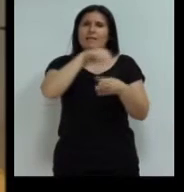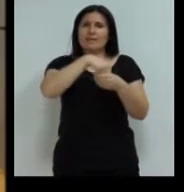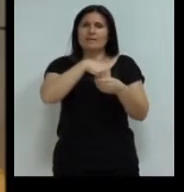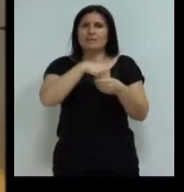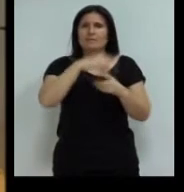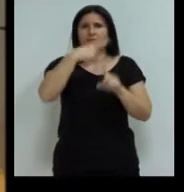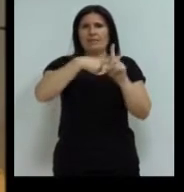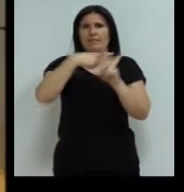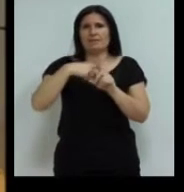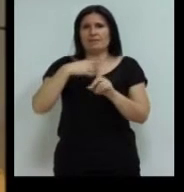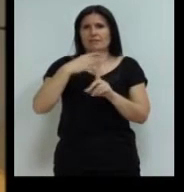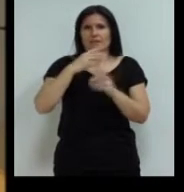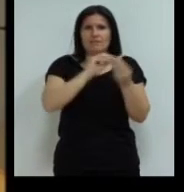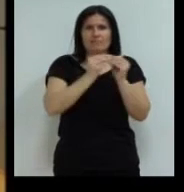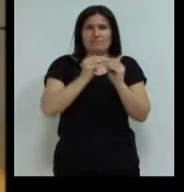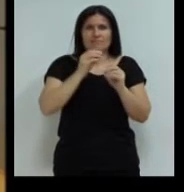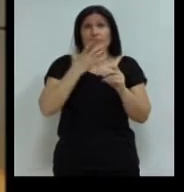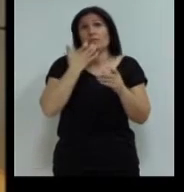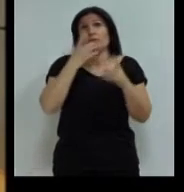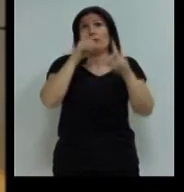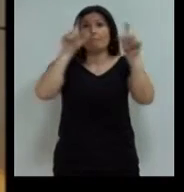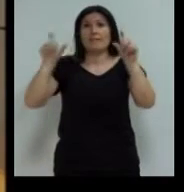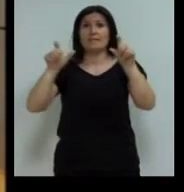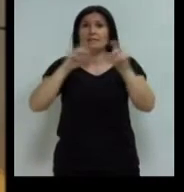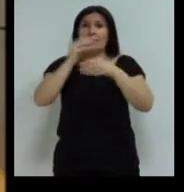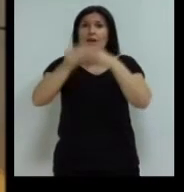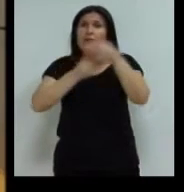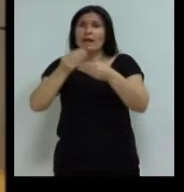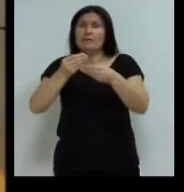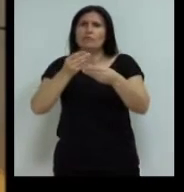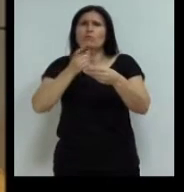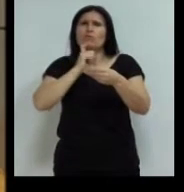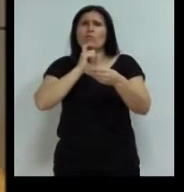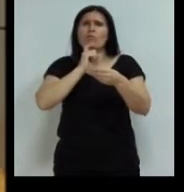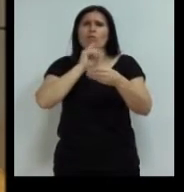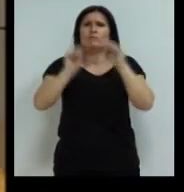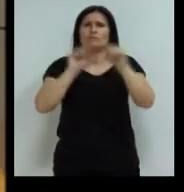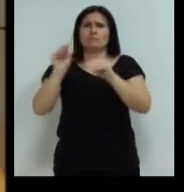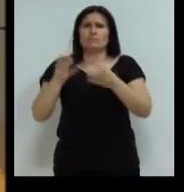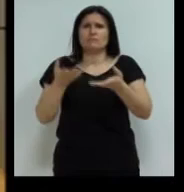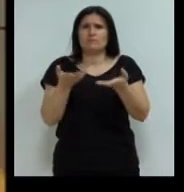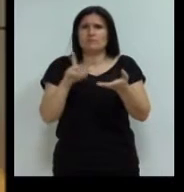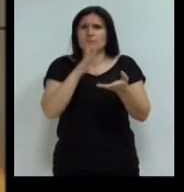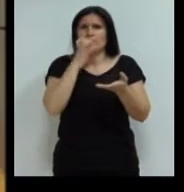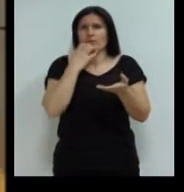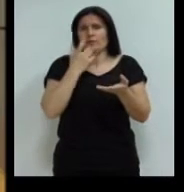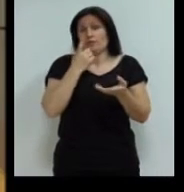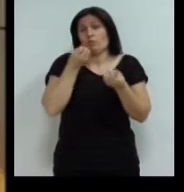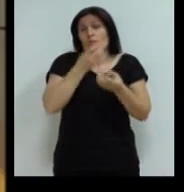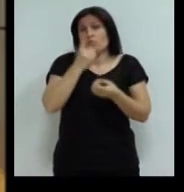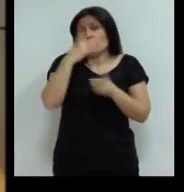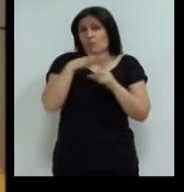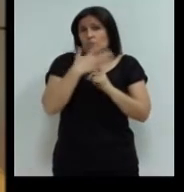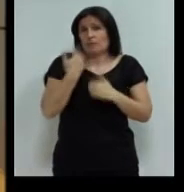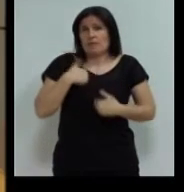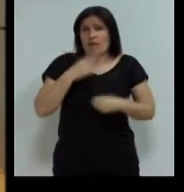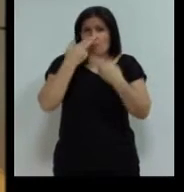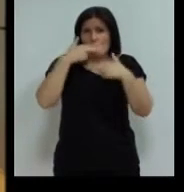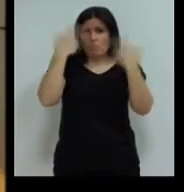las personas que hacen esto, es decir, las empresas? Porque resulta, comenté un hecho que ha sido público.